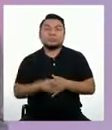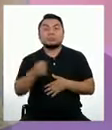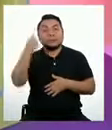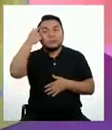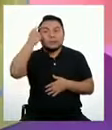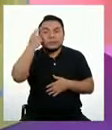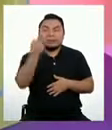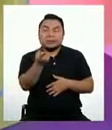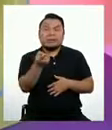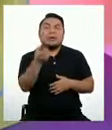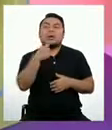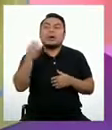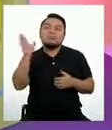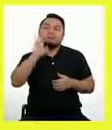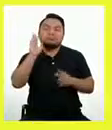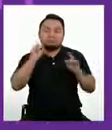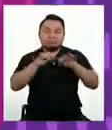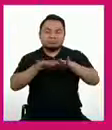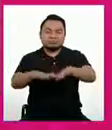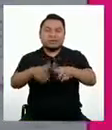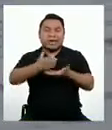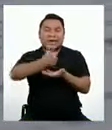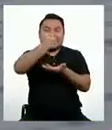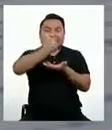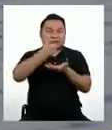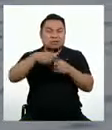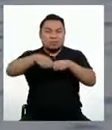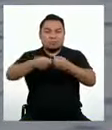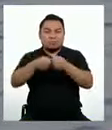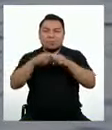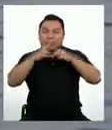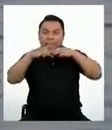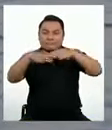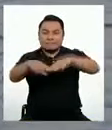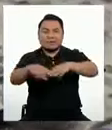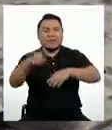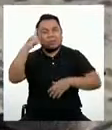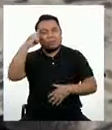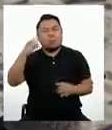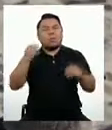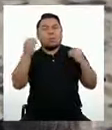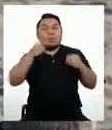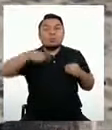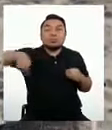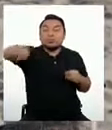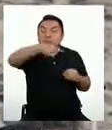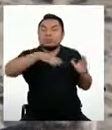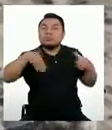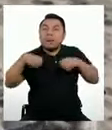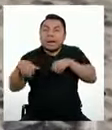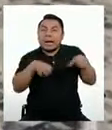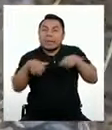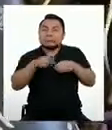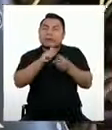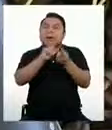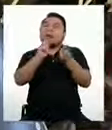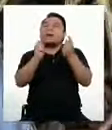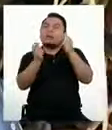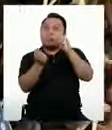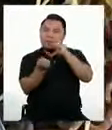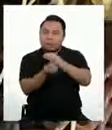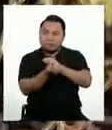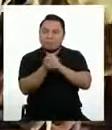más sobre la contaminación plástica en los océanos y cómo todos podemos hacer un